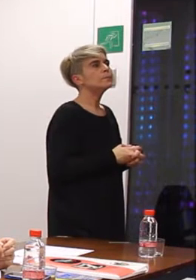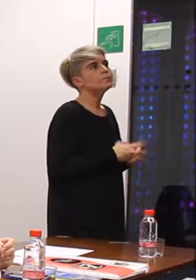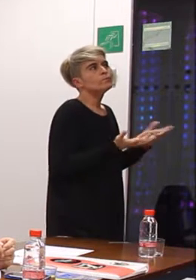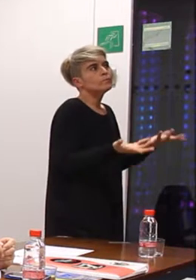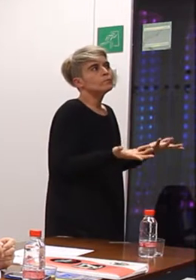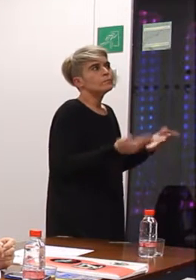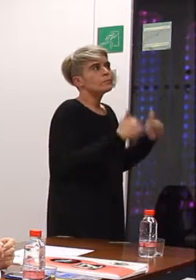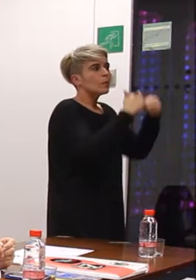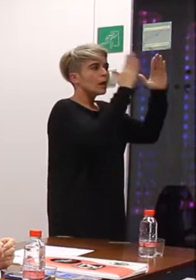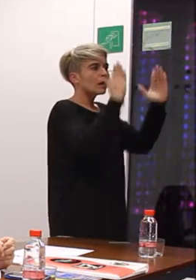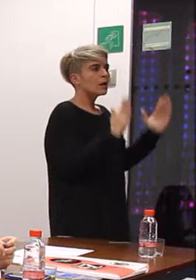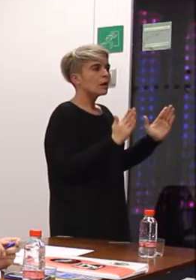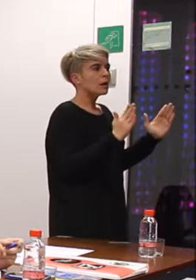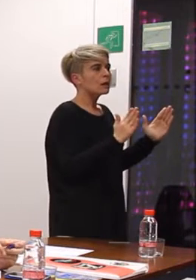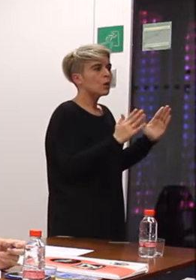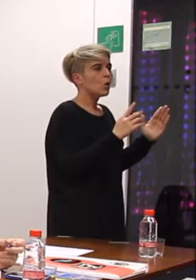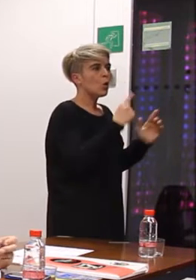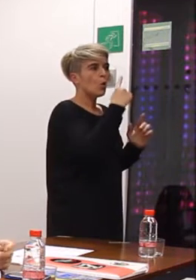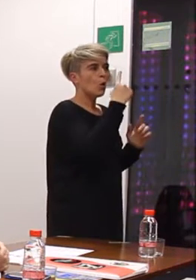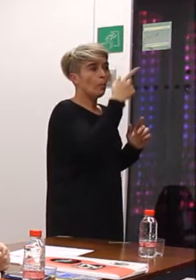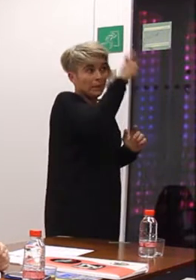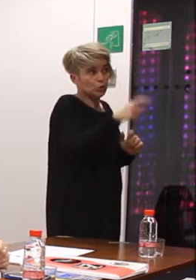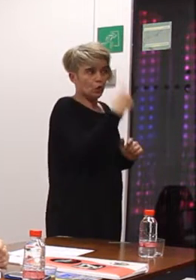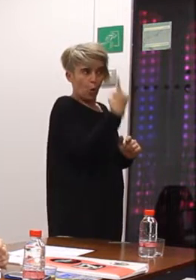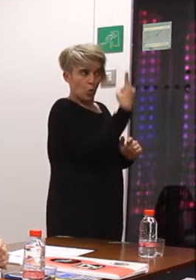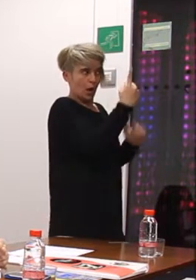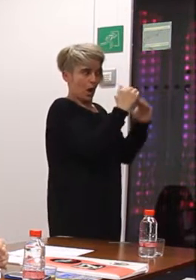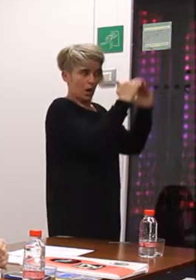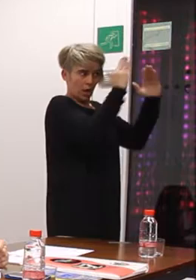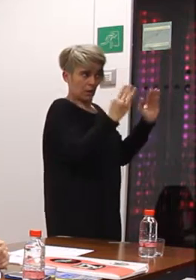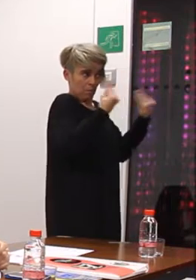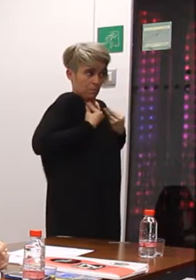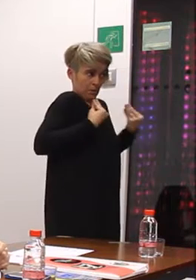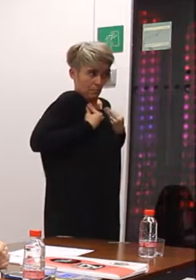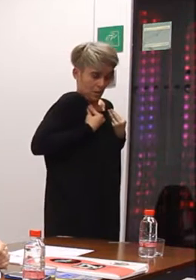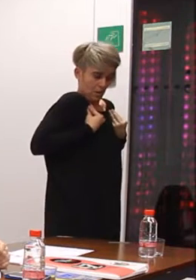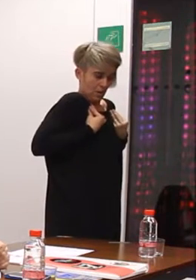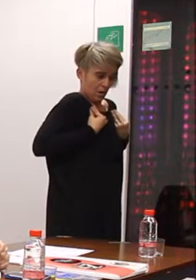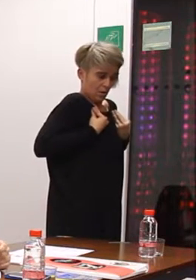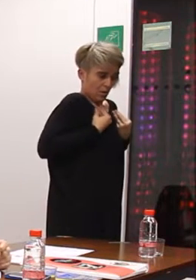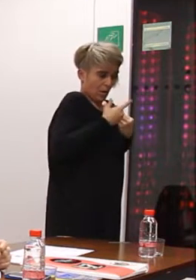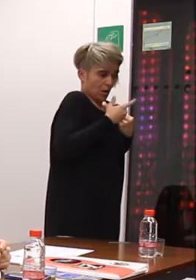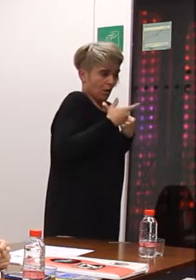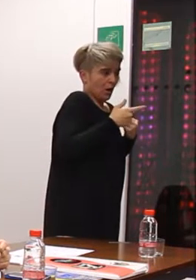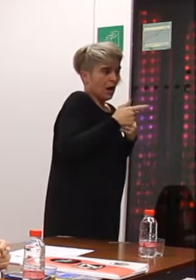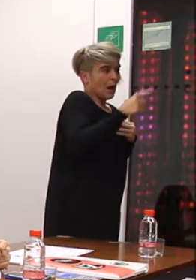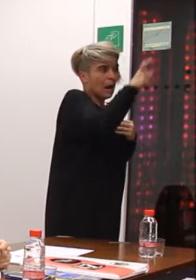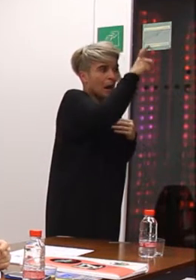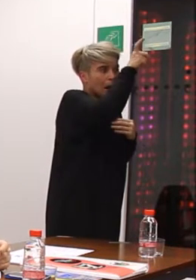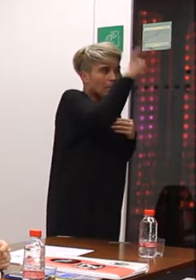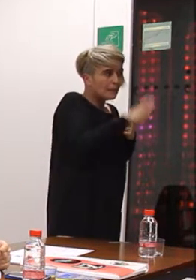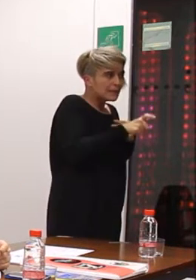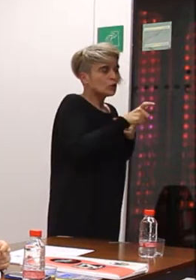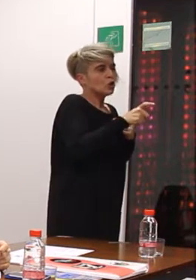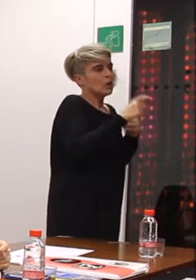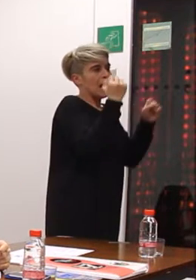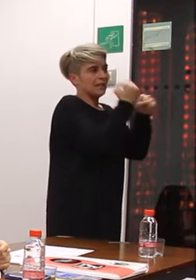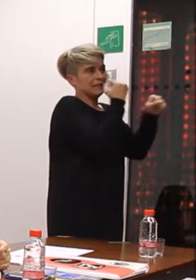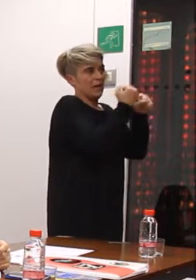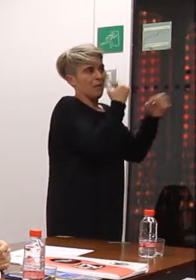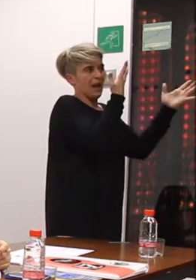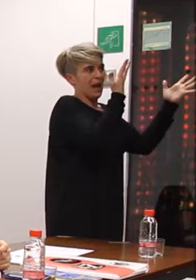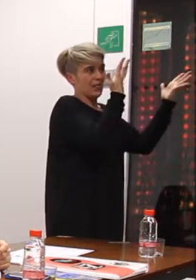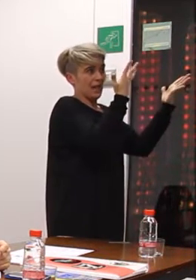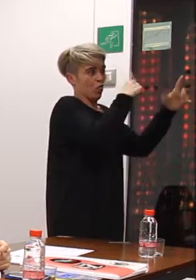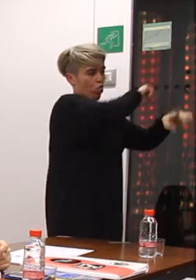en hogares unifamiliares, de una persona, el adulto trabaja menos de 10 horas a la semana. Por